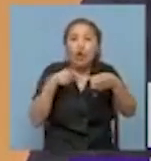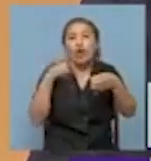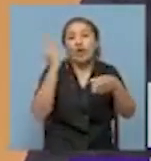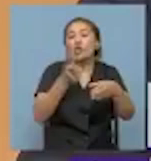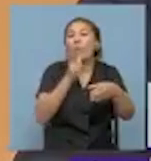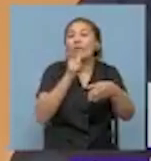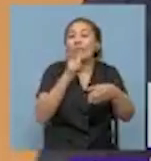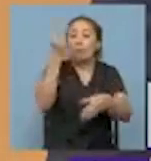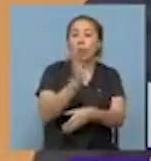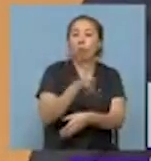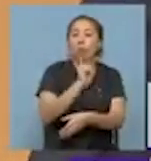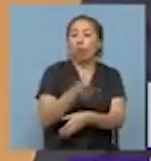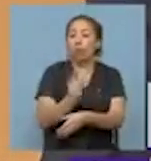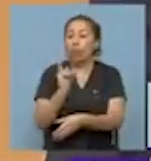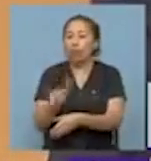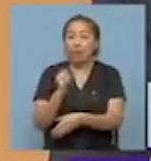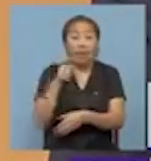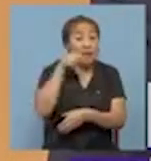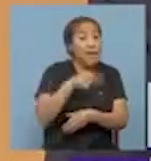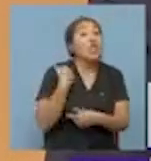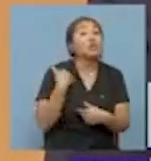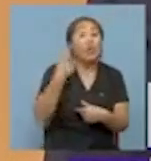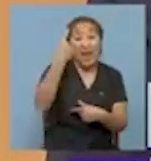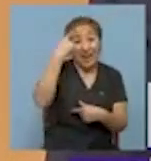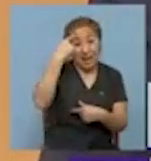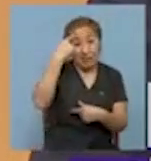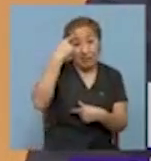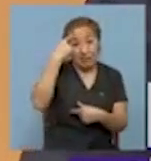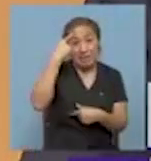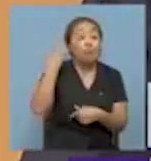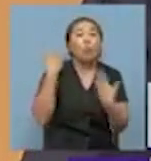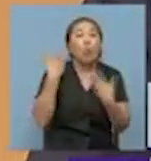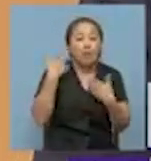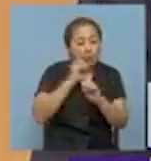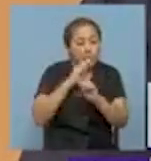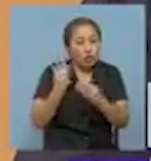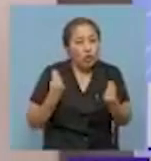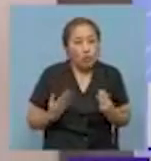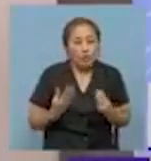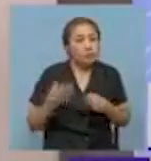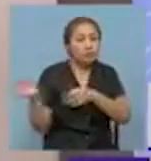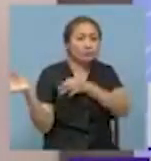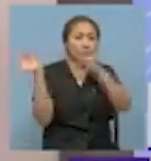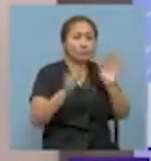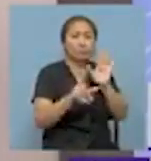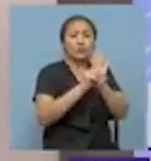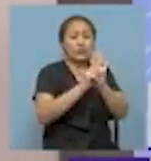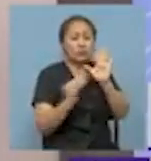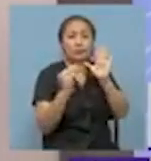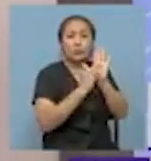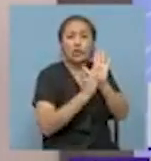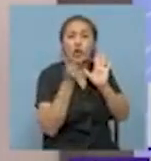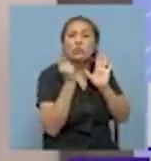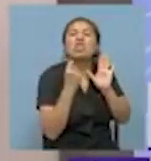adoctrinamiento que puede generar daños psicológicos irreversibles en el niño y cómo llega a esto dentro de la ley de algún